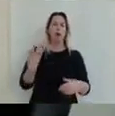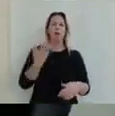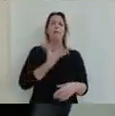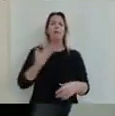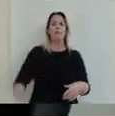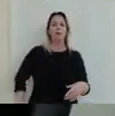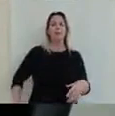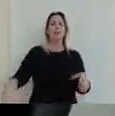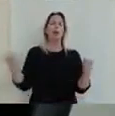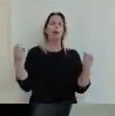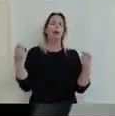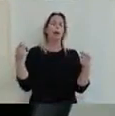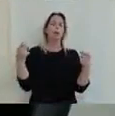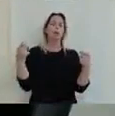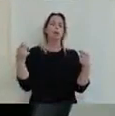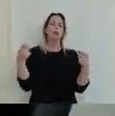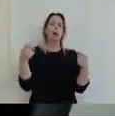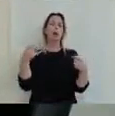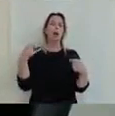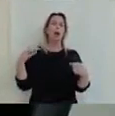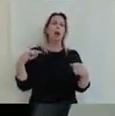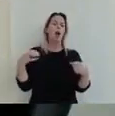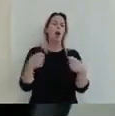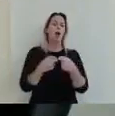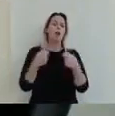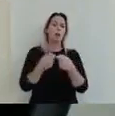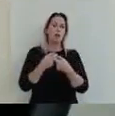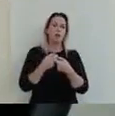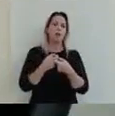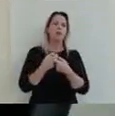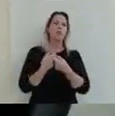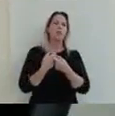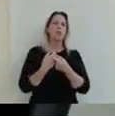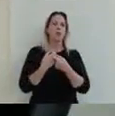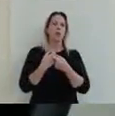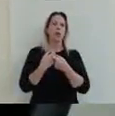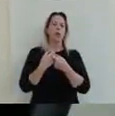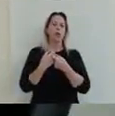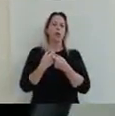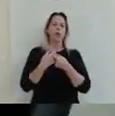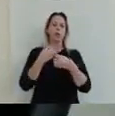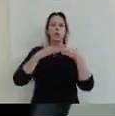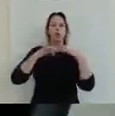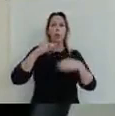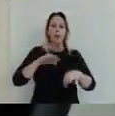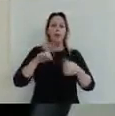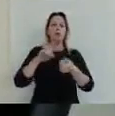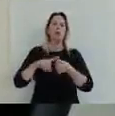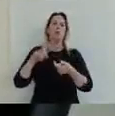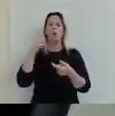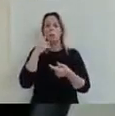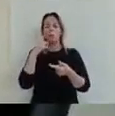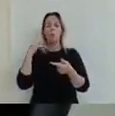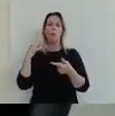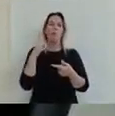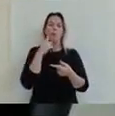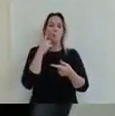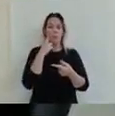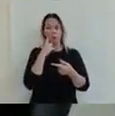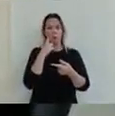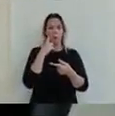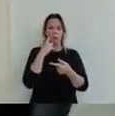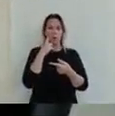entregó protocolos que se hicieron en un trabajo consensuándolo, las necesidades, por eso la presencia del doctor Ferreira Adame con la